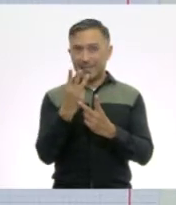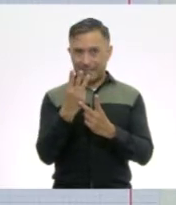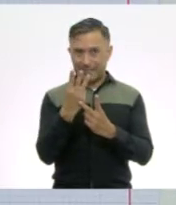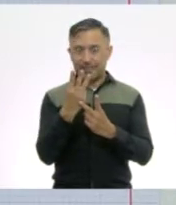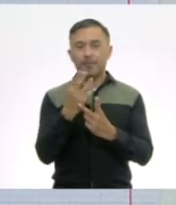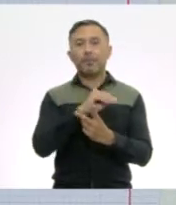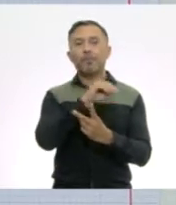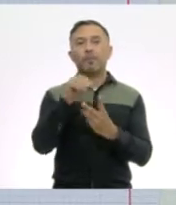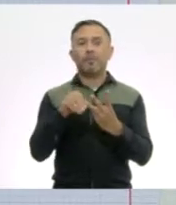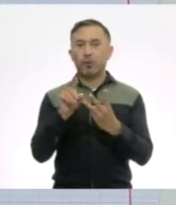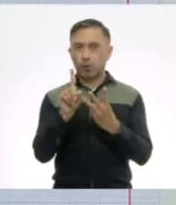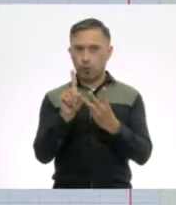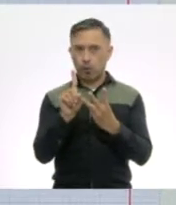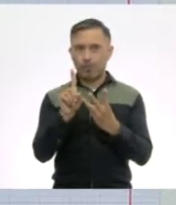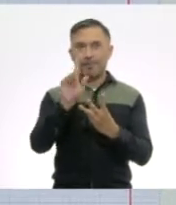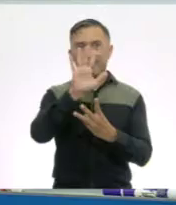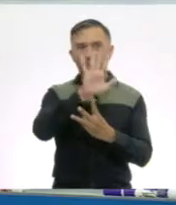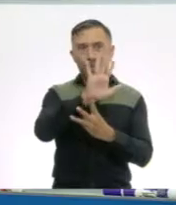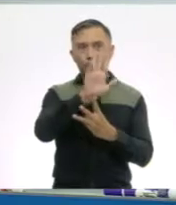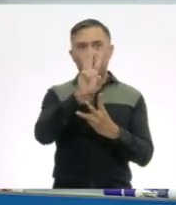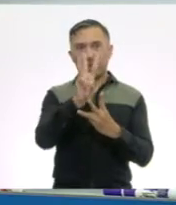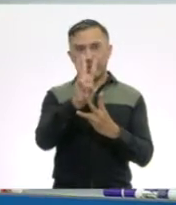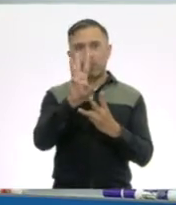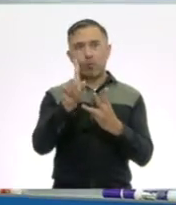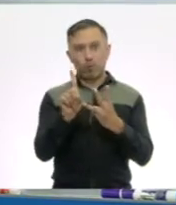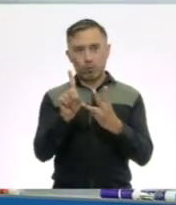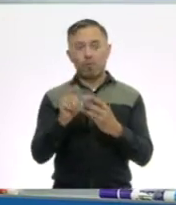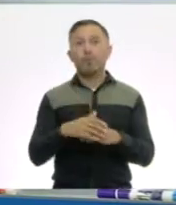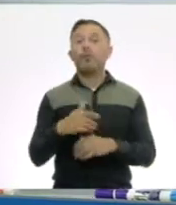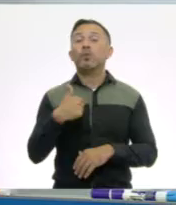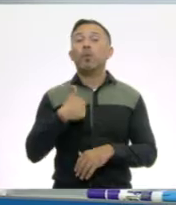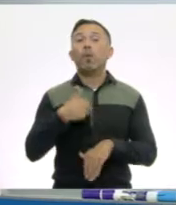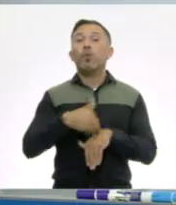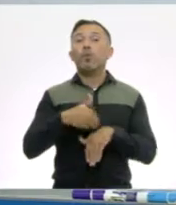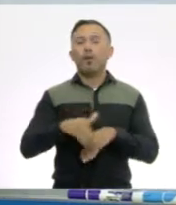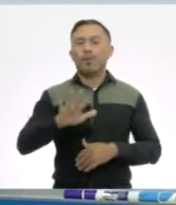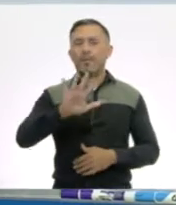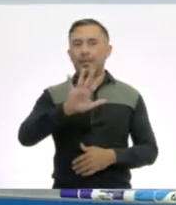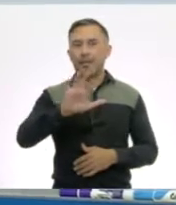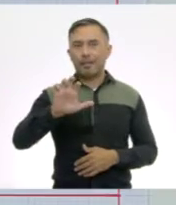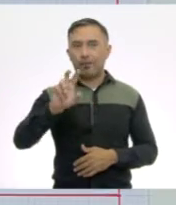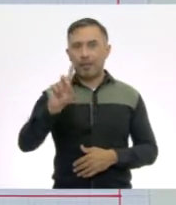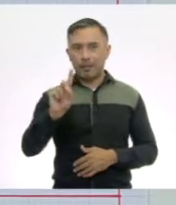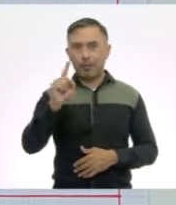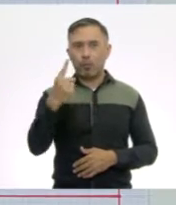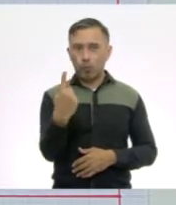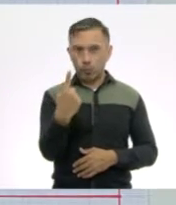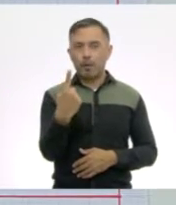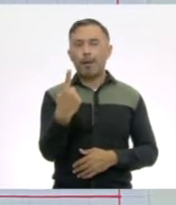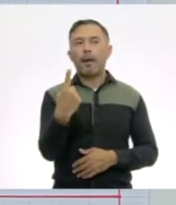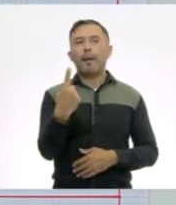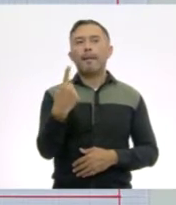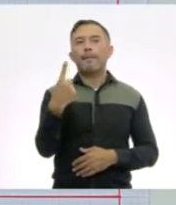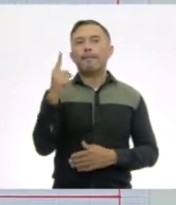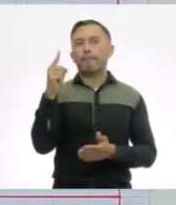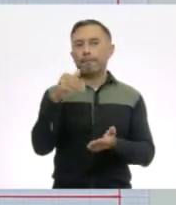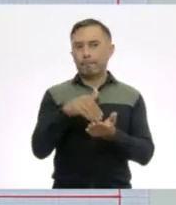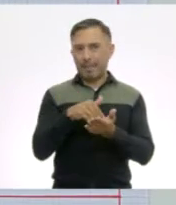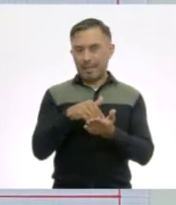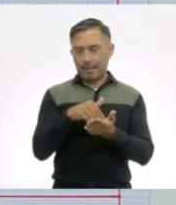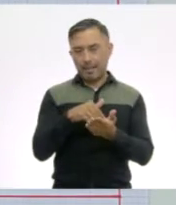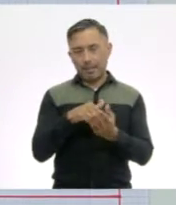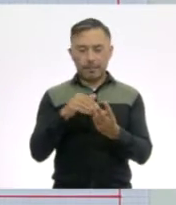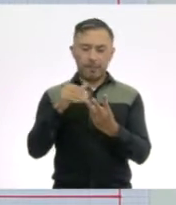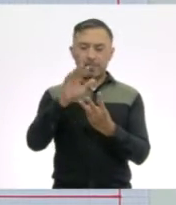Muy bien. Entonces, a mí me tocó la cifra 531 milésimos. Milésimos. Okay. Veamos qué le sale a